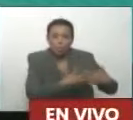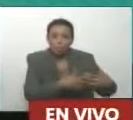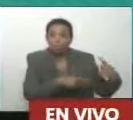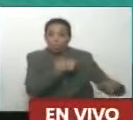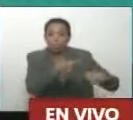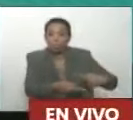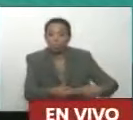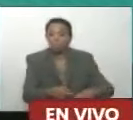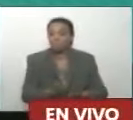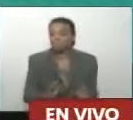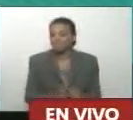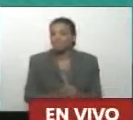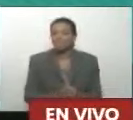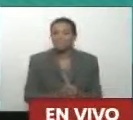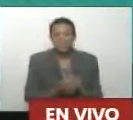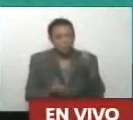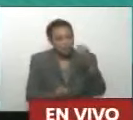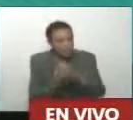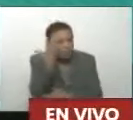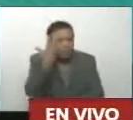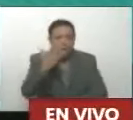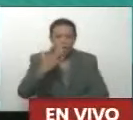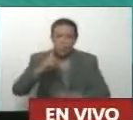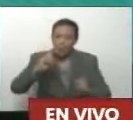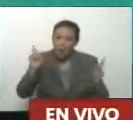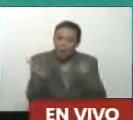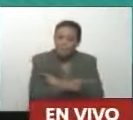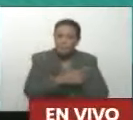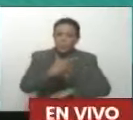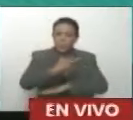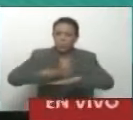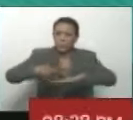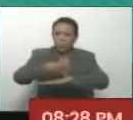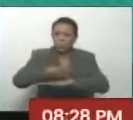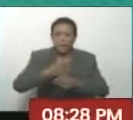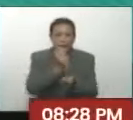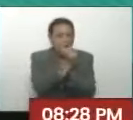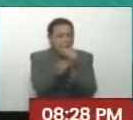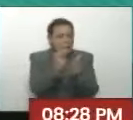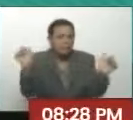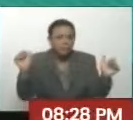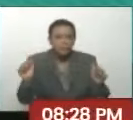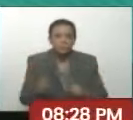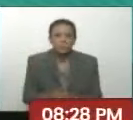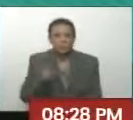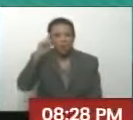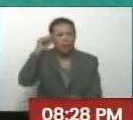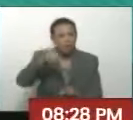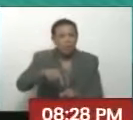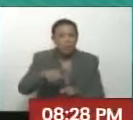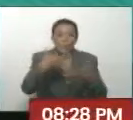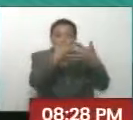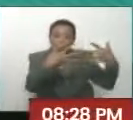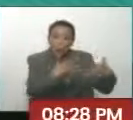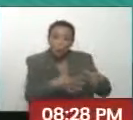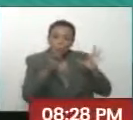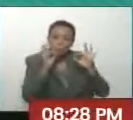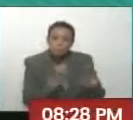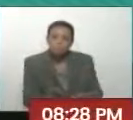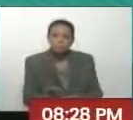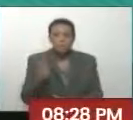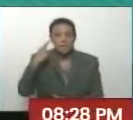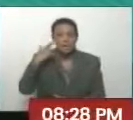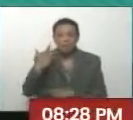hablaba hacia una fundamentación del giro decolonial. En este libro, fíjate, las